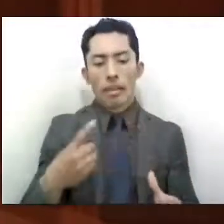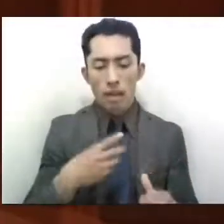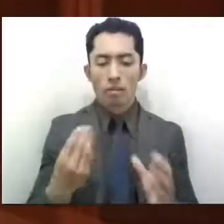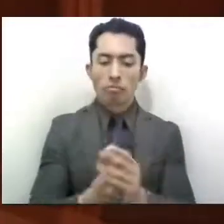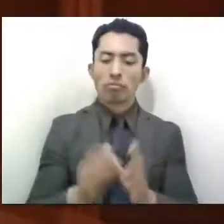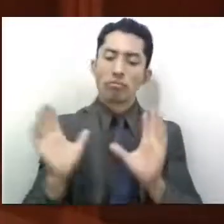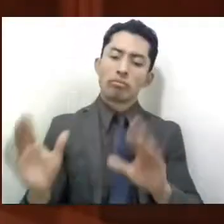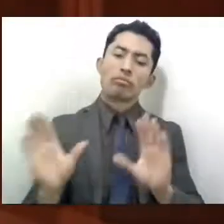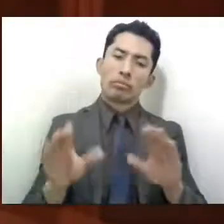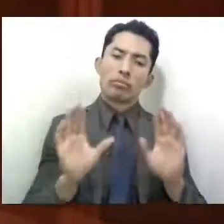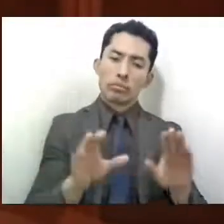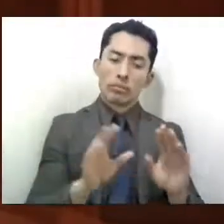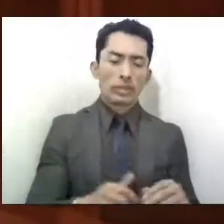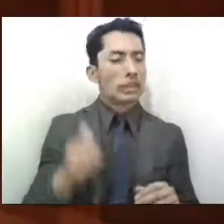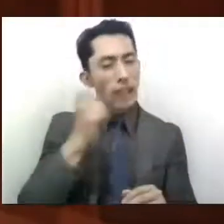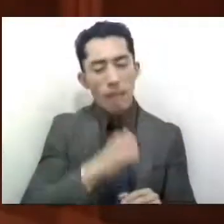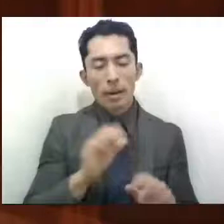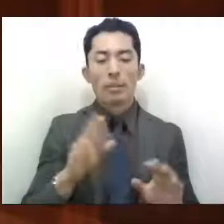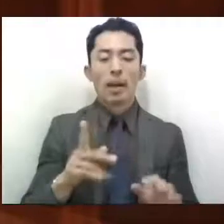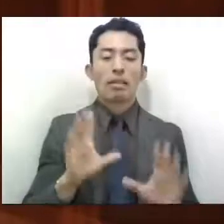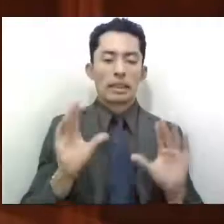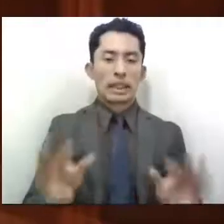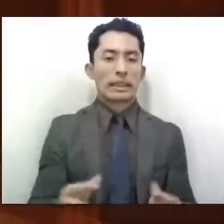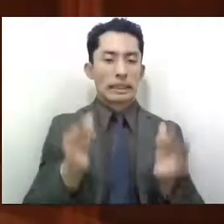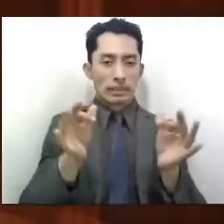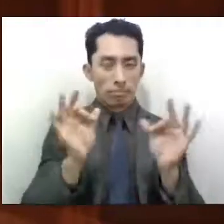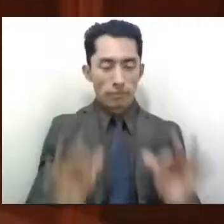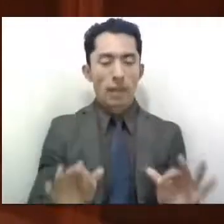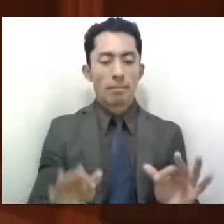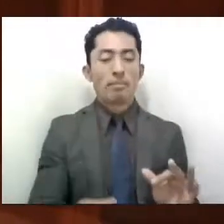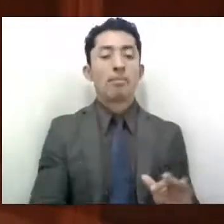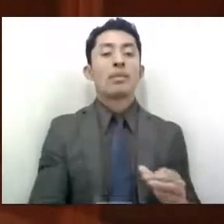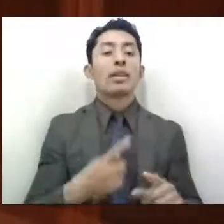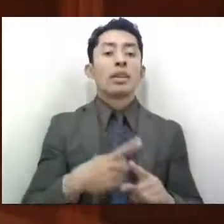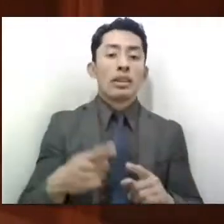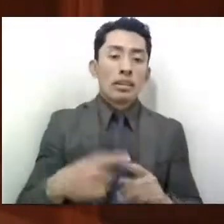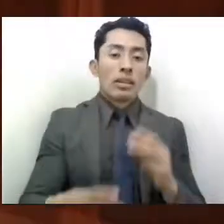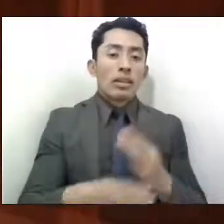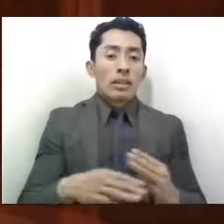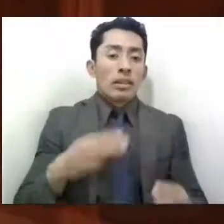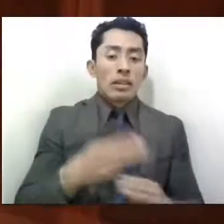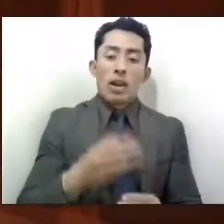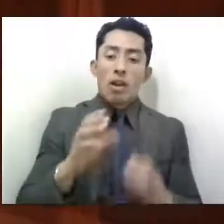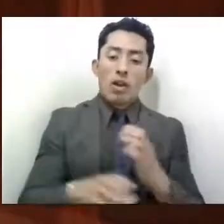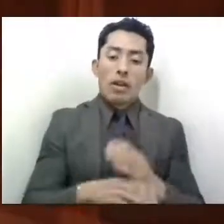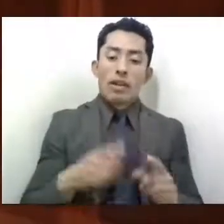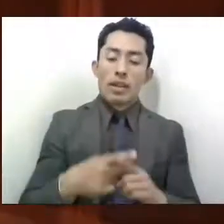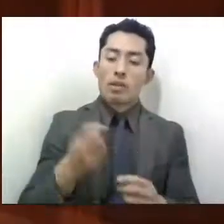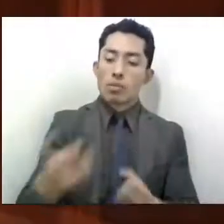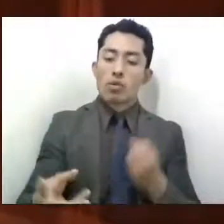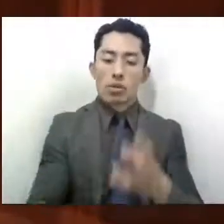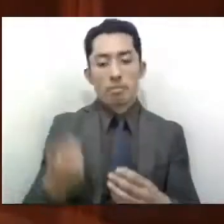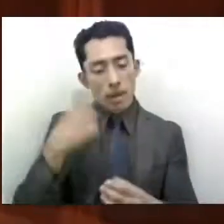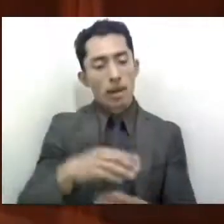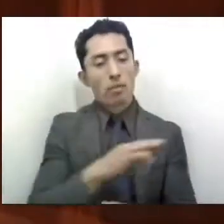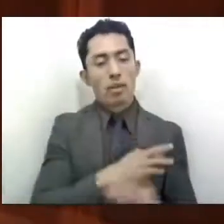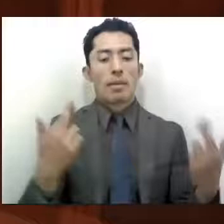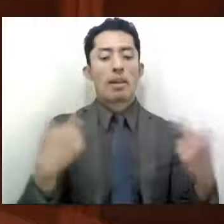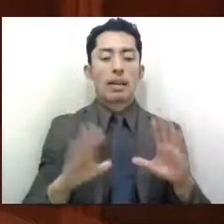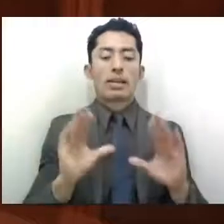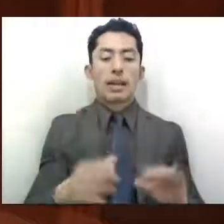de calidad, las herramientas y los recursos materiales para el eficaz desempeño del maestro en las aulas